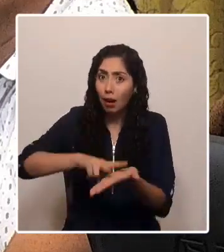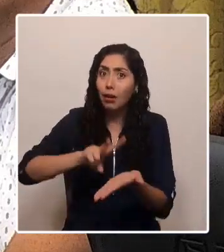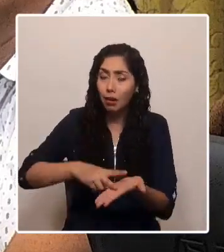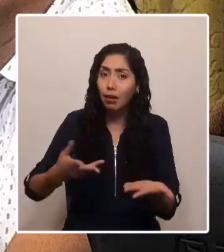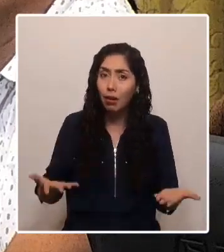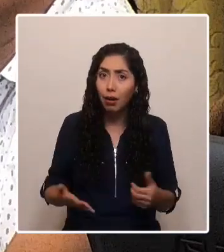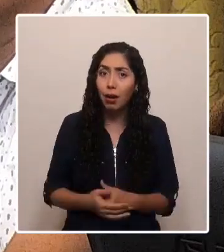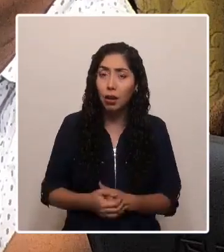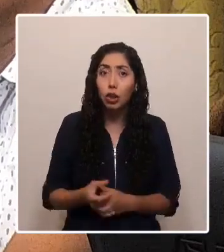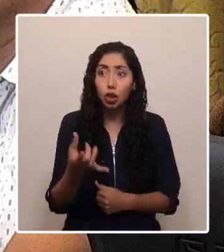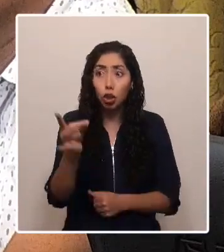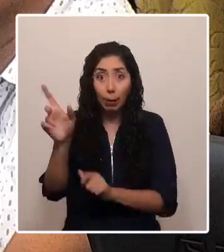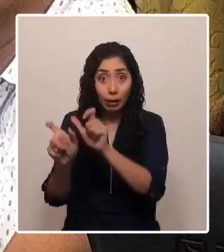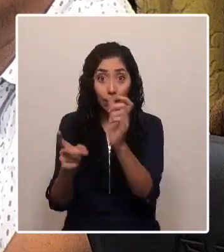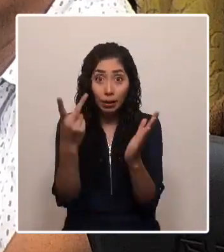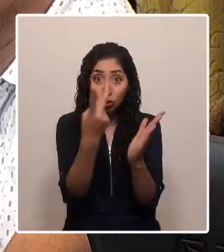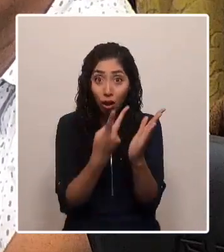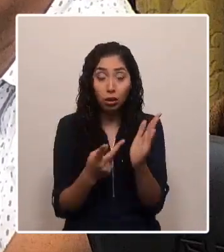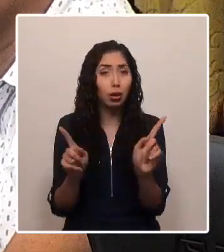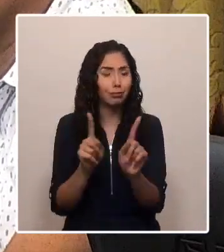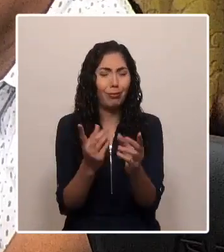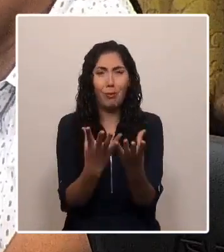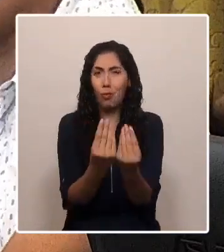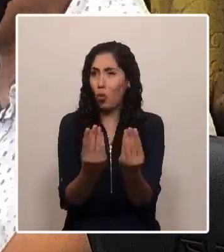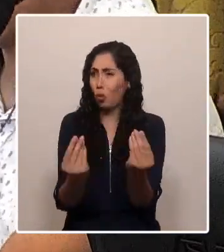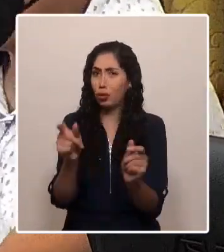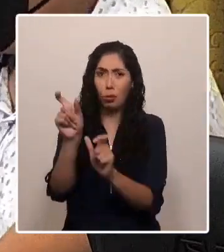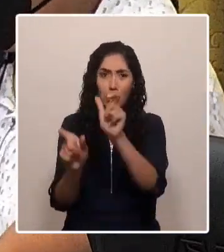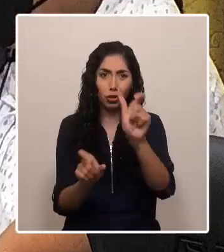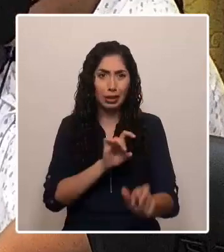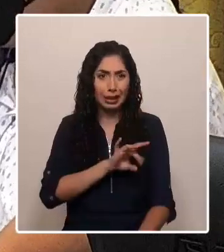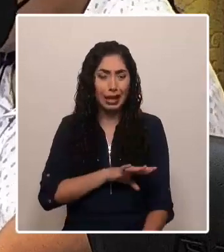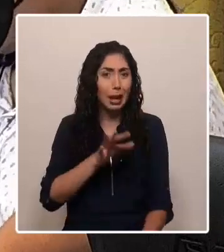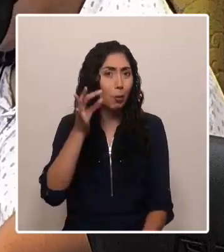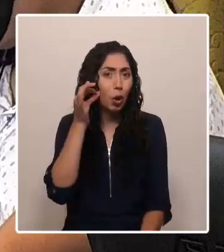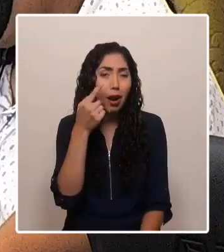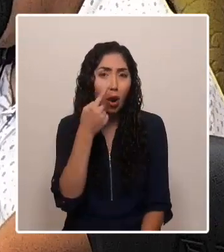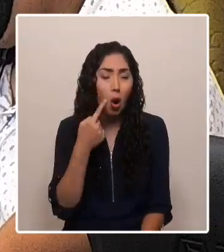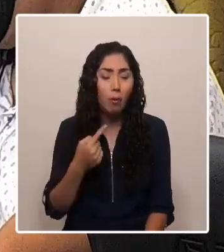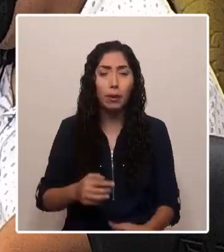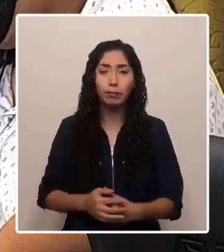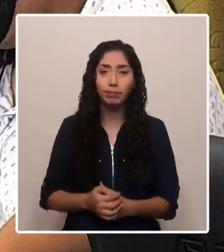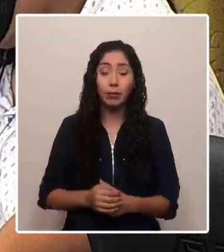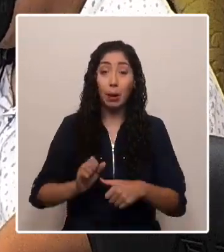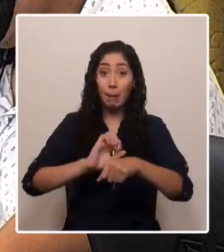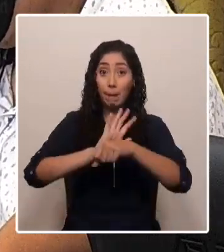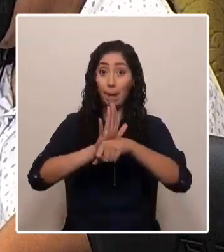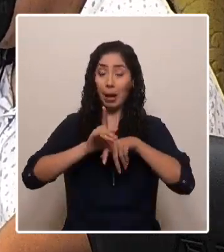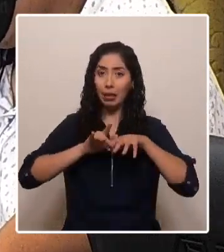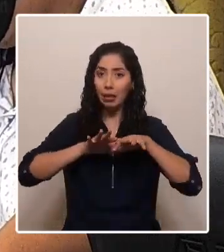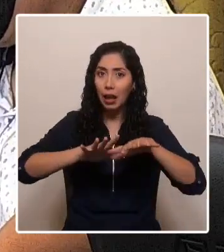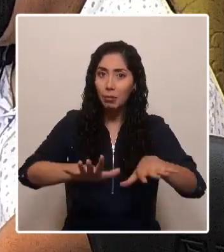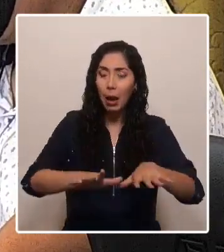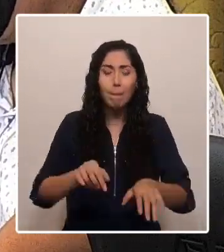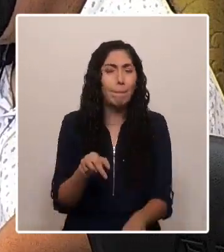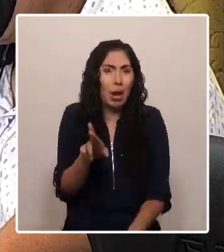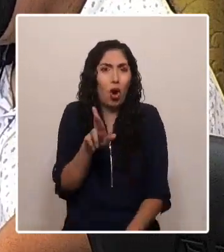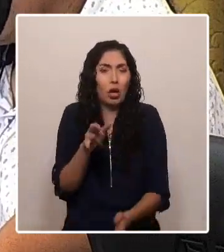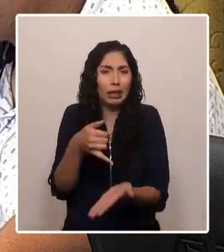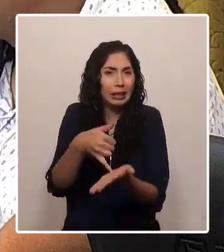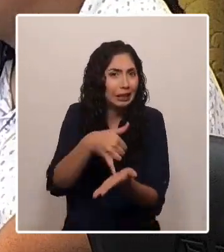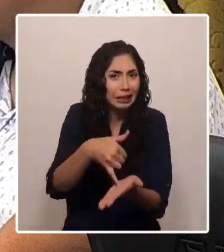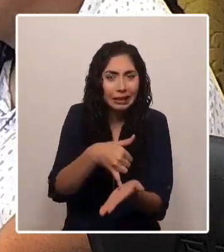no solo de artistas, sino de muchas chilenas y chilenos. La pandemia agudizó la precarización para un sector